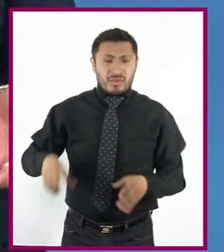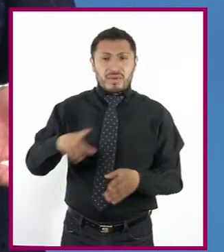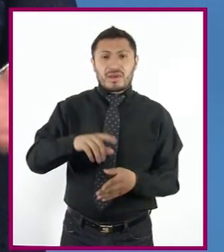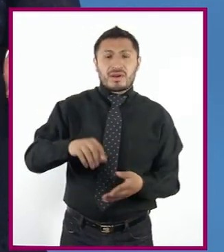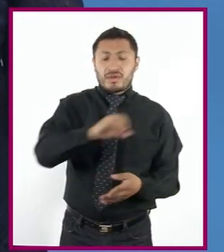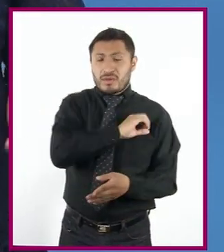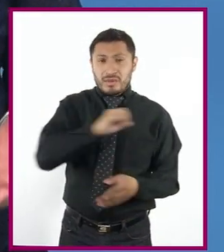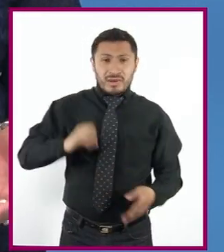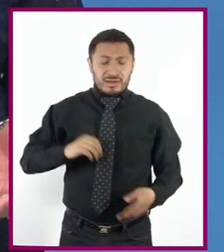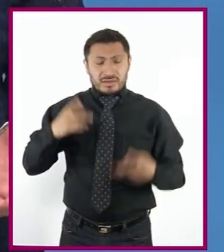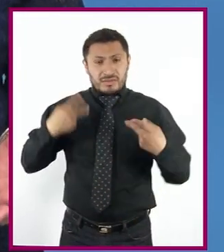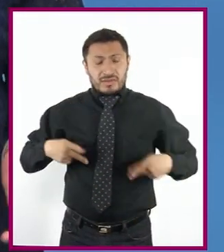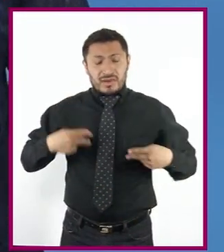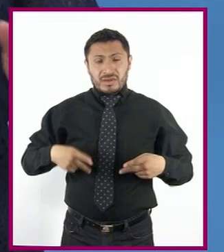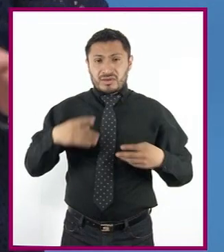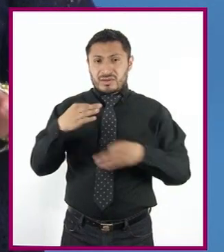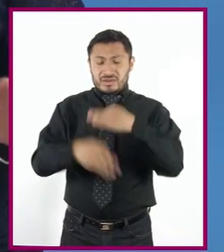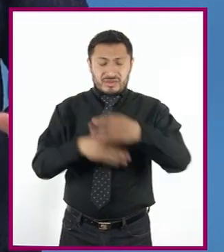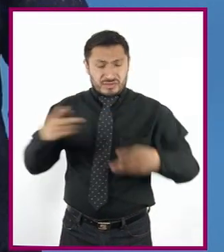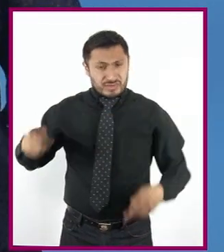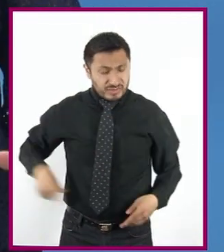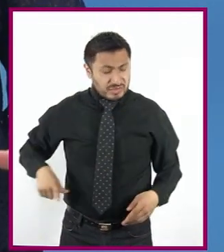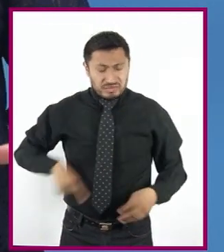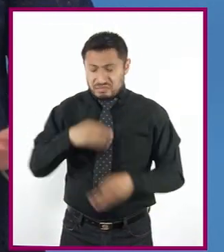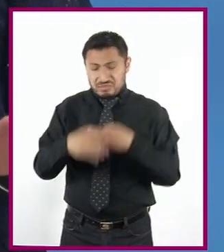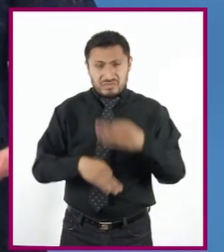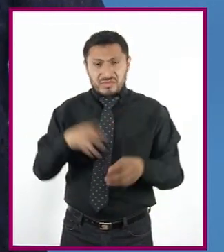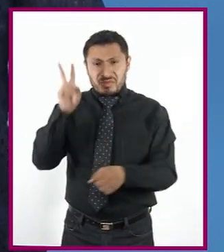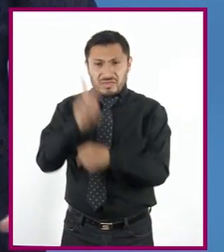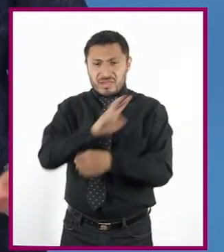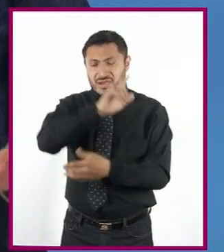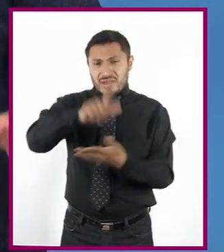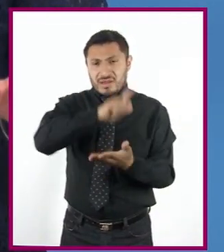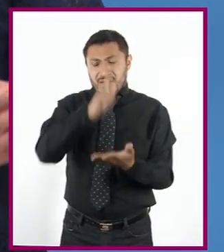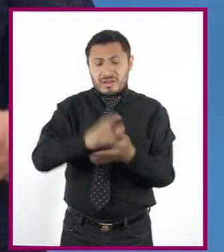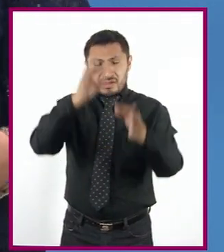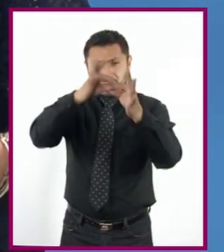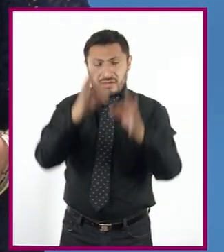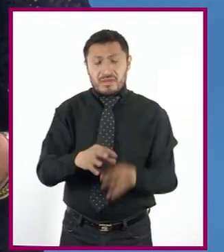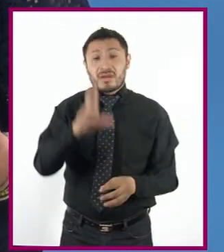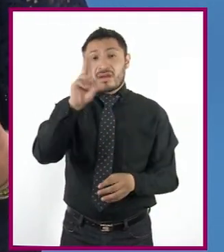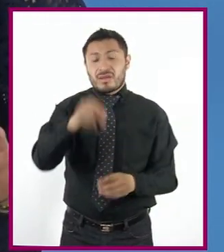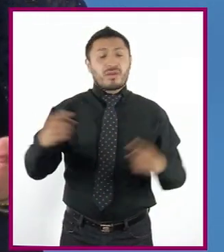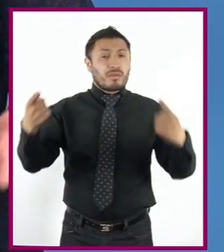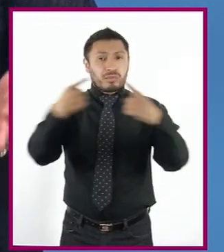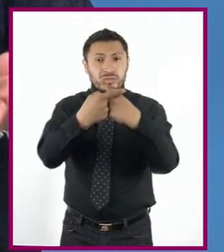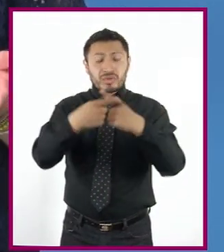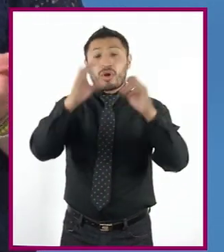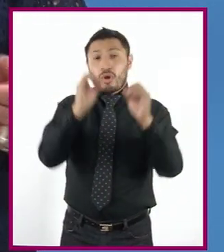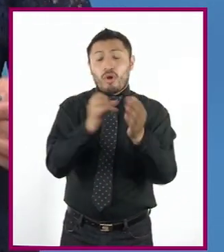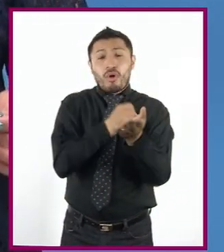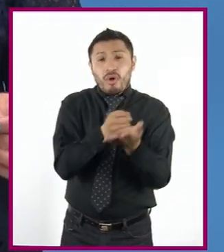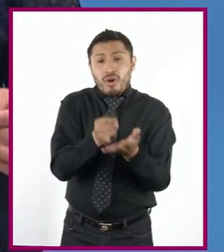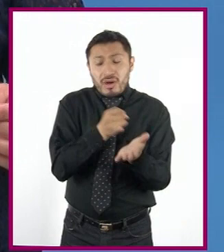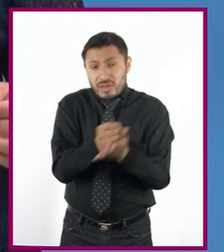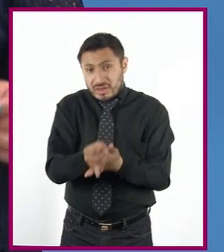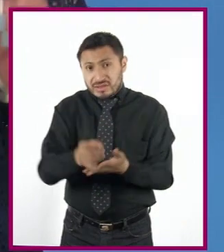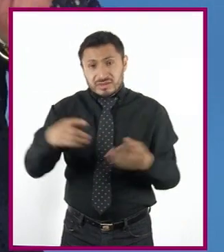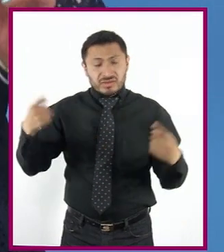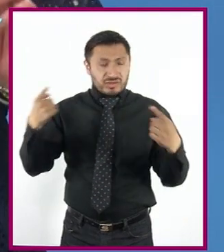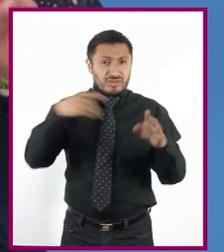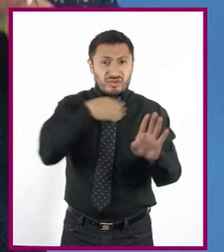el cumplimiento de las leyes, que en ninguna de ellas se contradiga o se tomen decisiones contrarias a